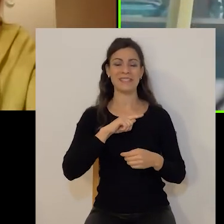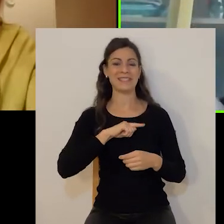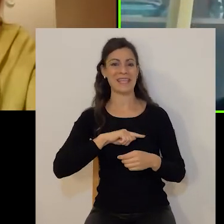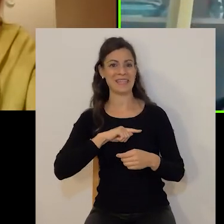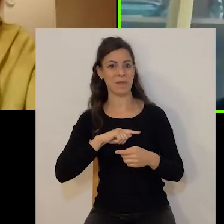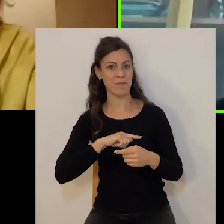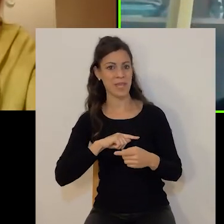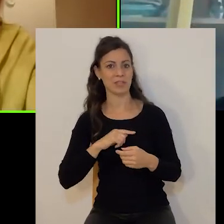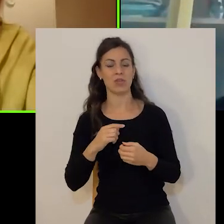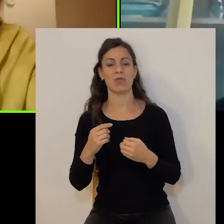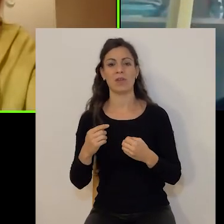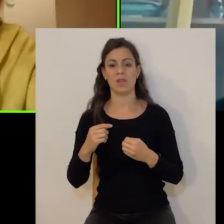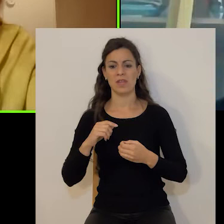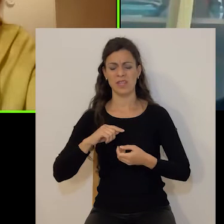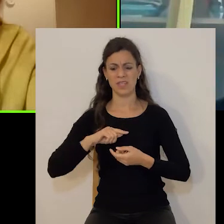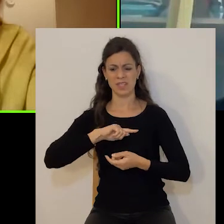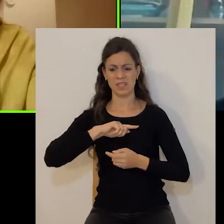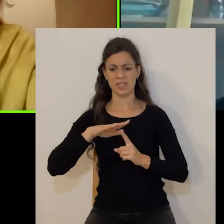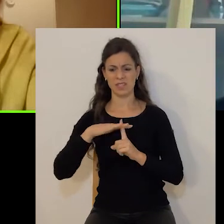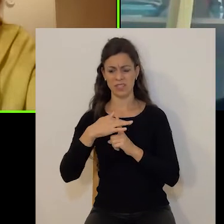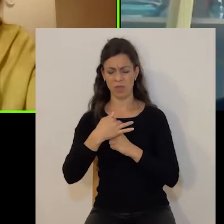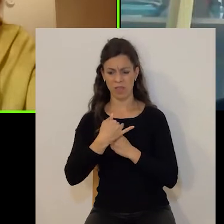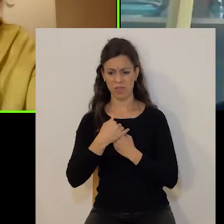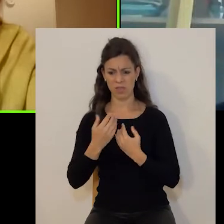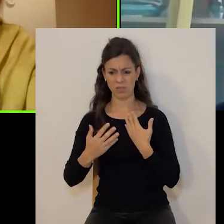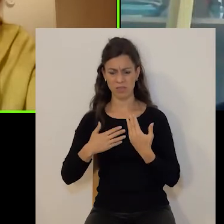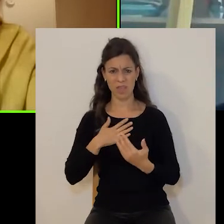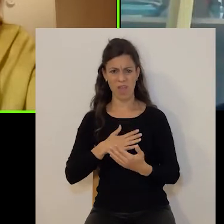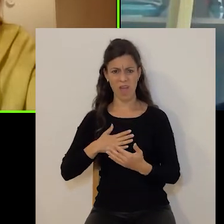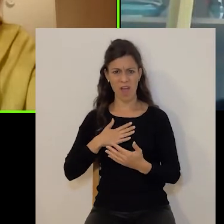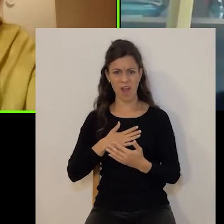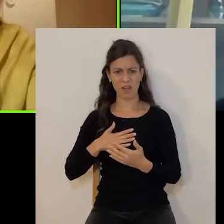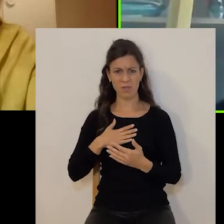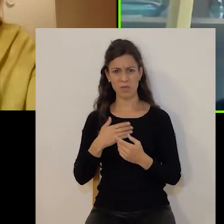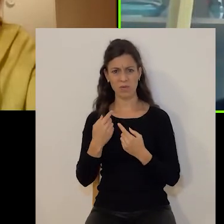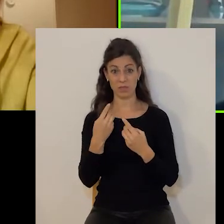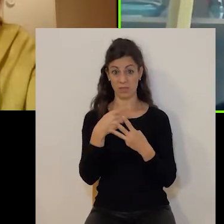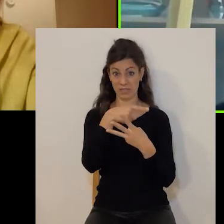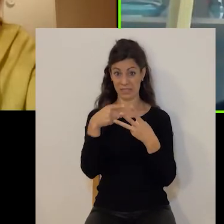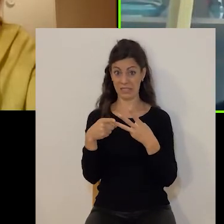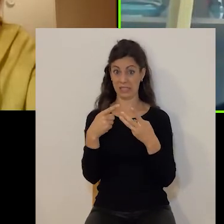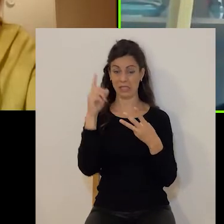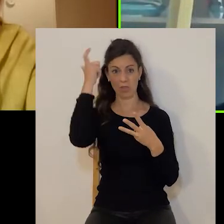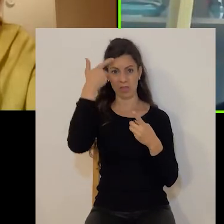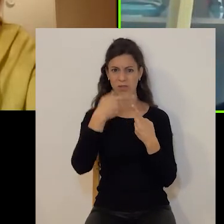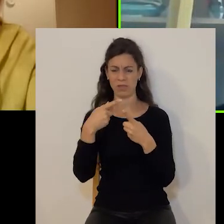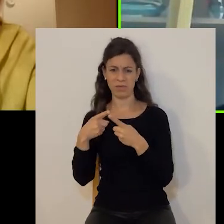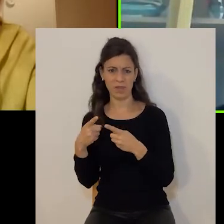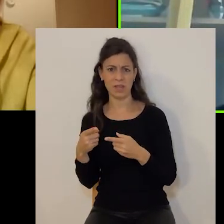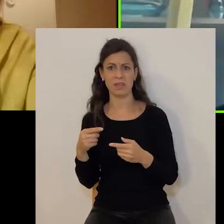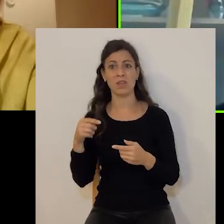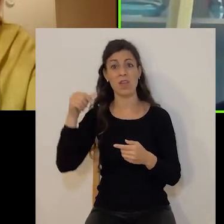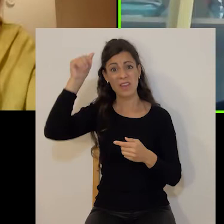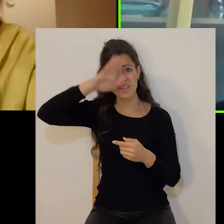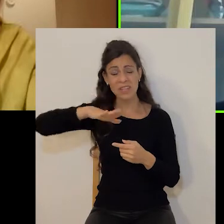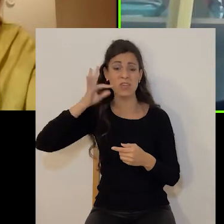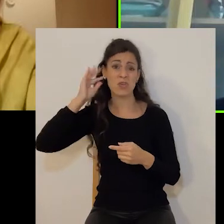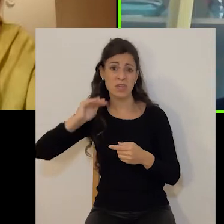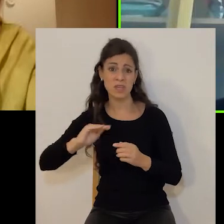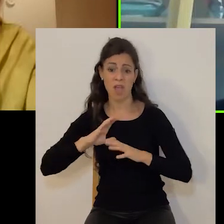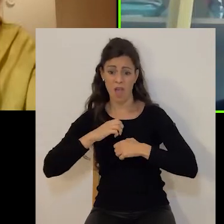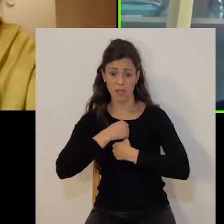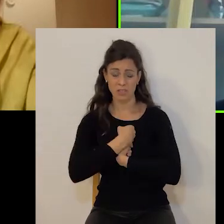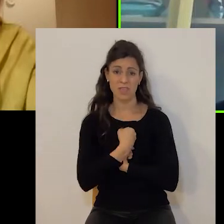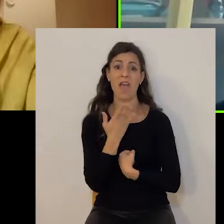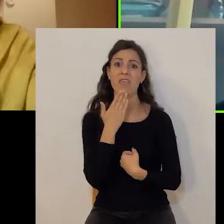un trastorno mental, es cuando ya llevas más de 6 meses en una situación. Niños y niñas con un trastorno de ansiedad, los he visto con